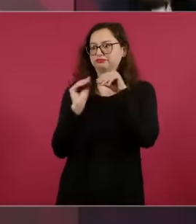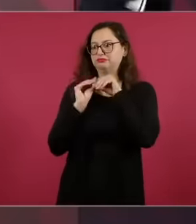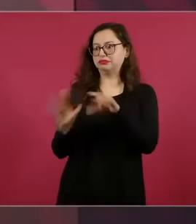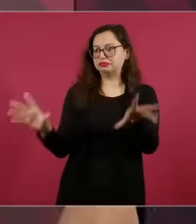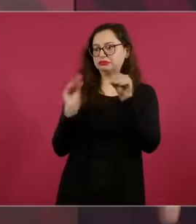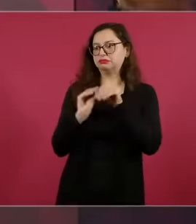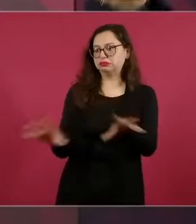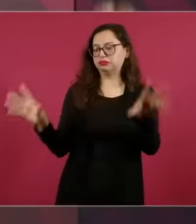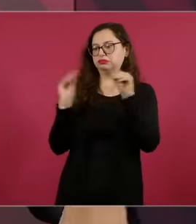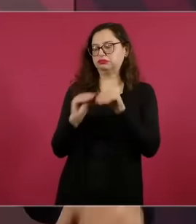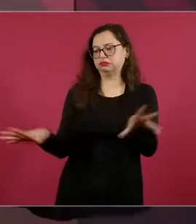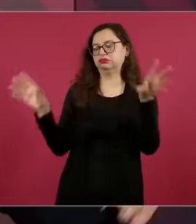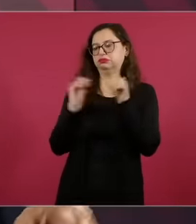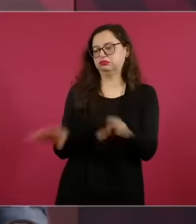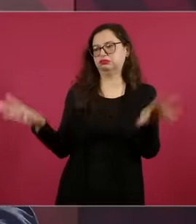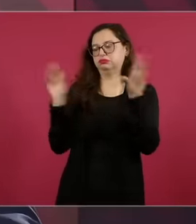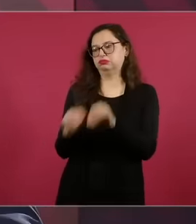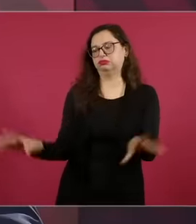termina